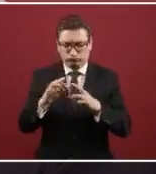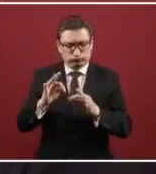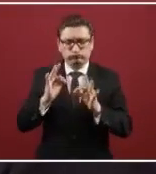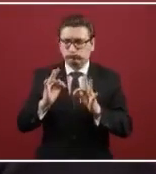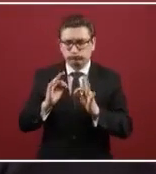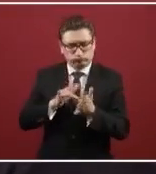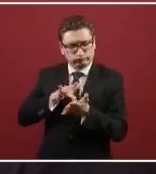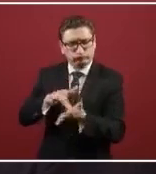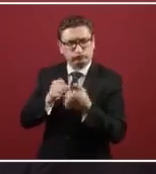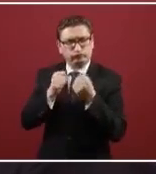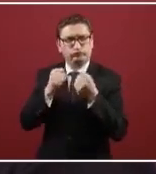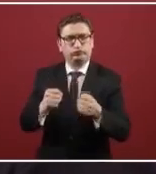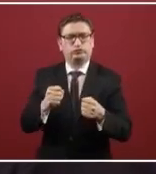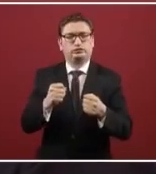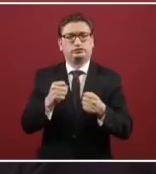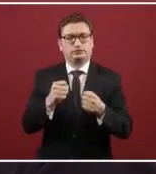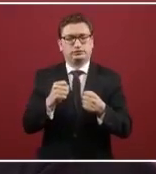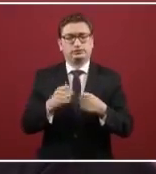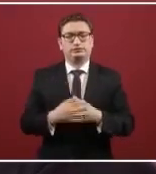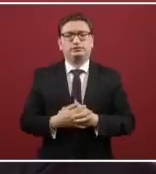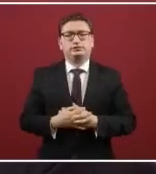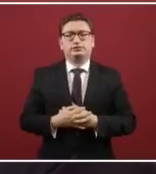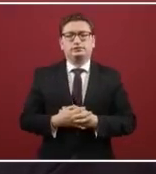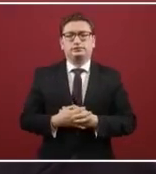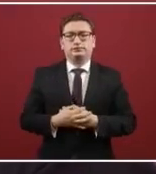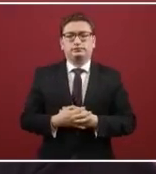y que se quite